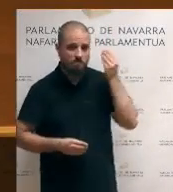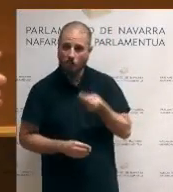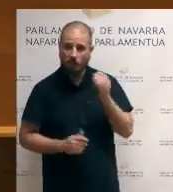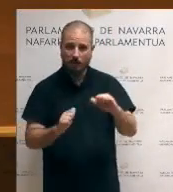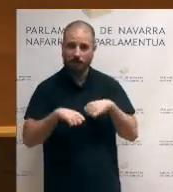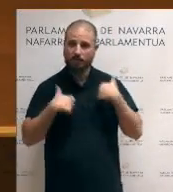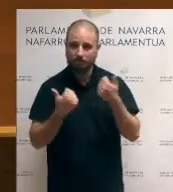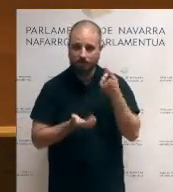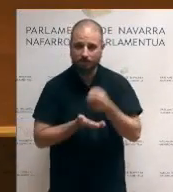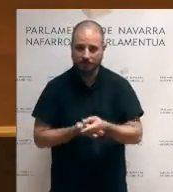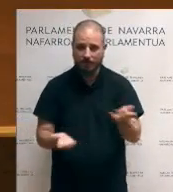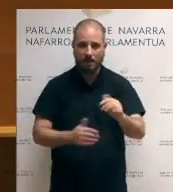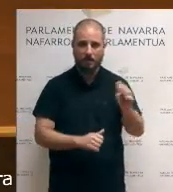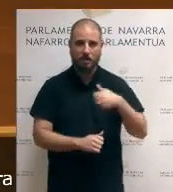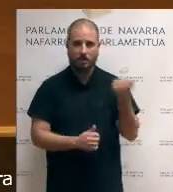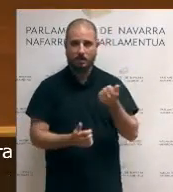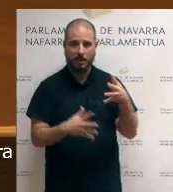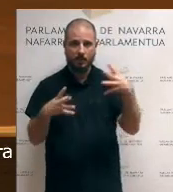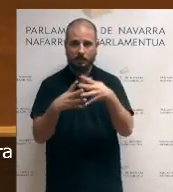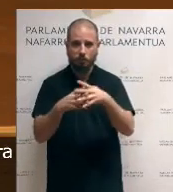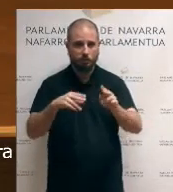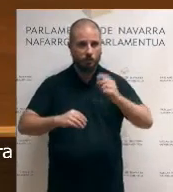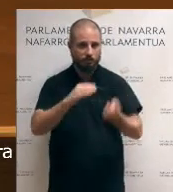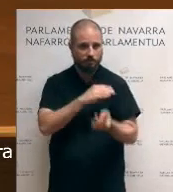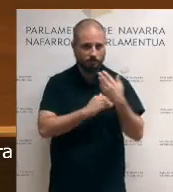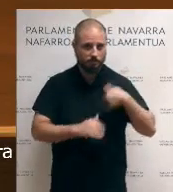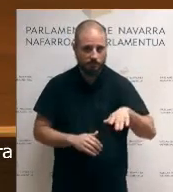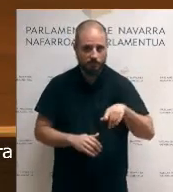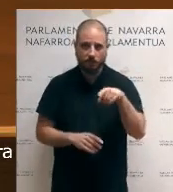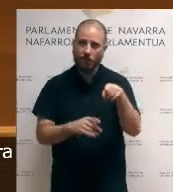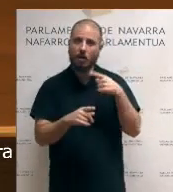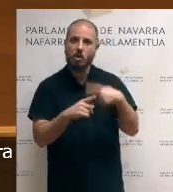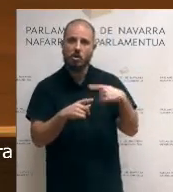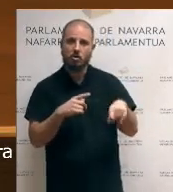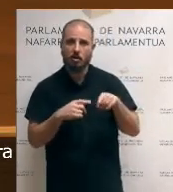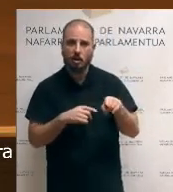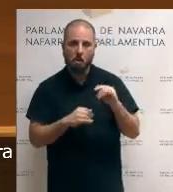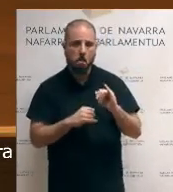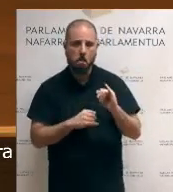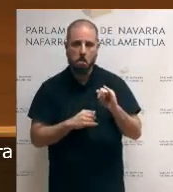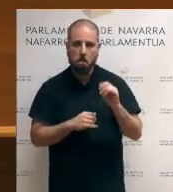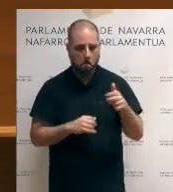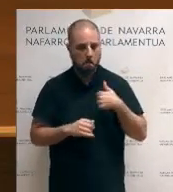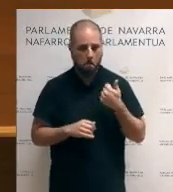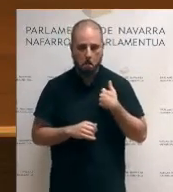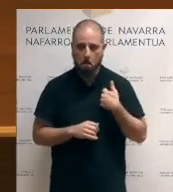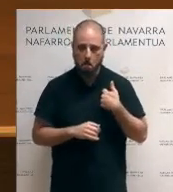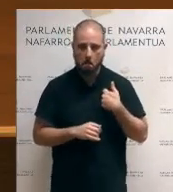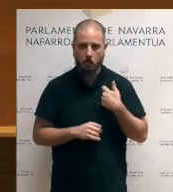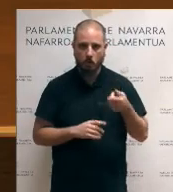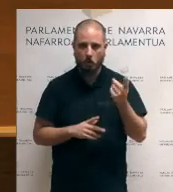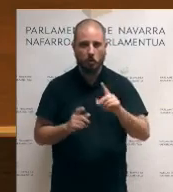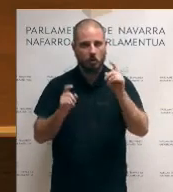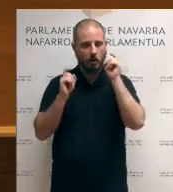una estructura pedagógica ya construida, mantener todo aquello que se considera provechoso para avanzar en la